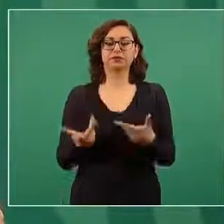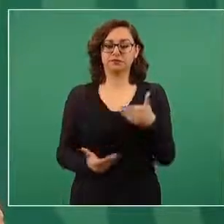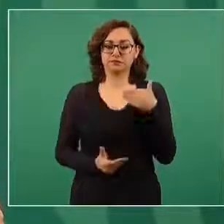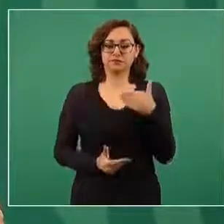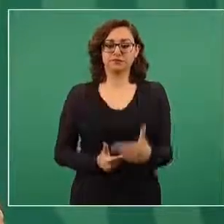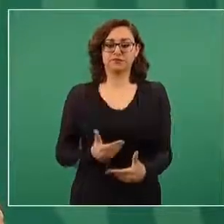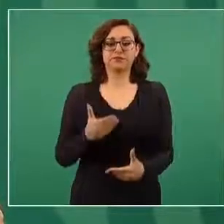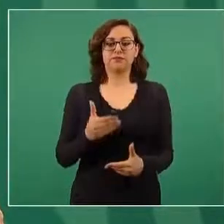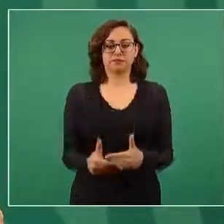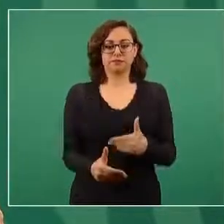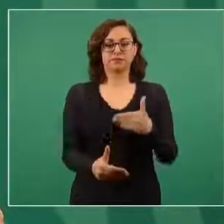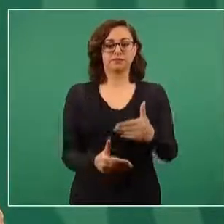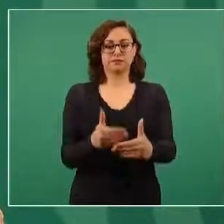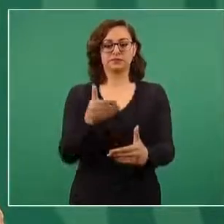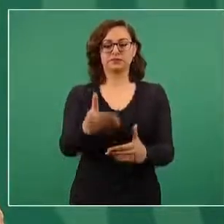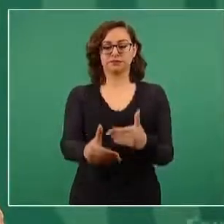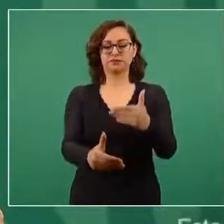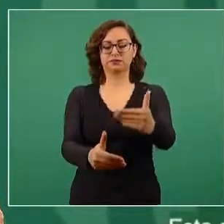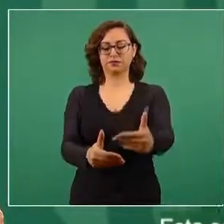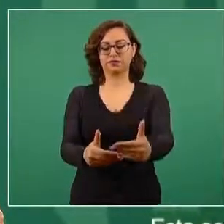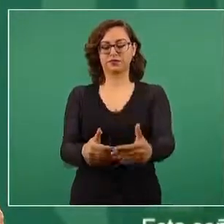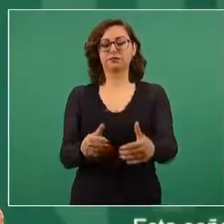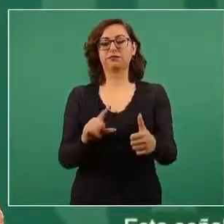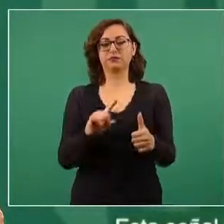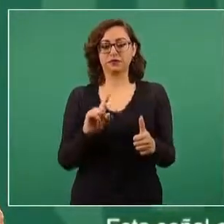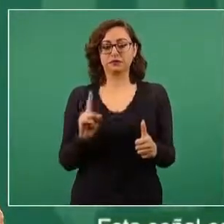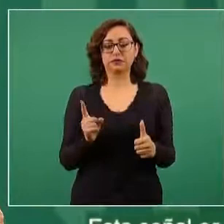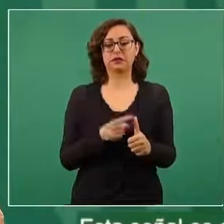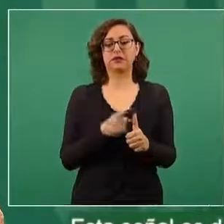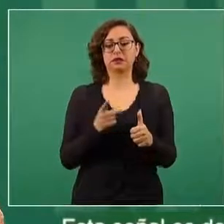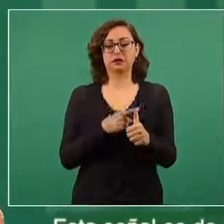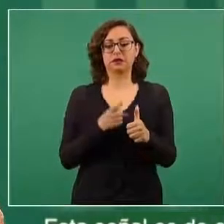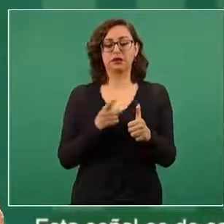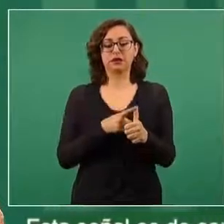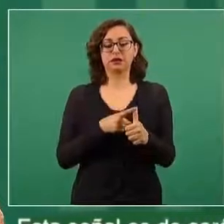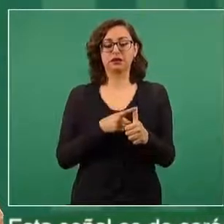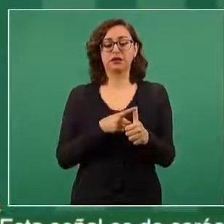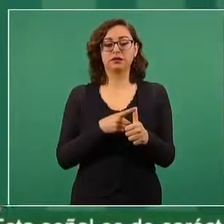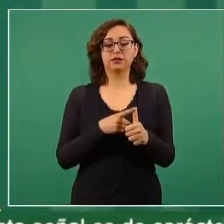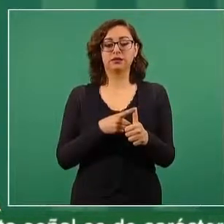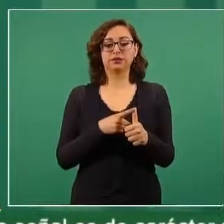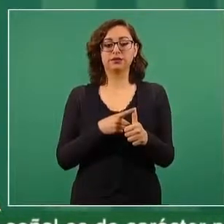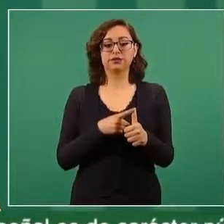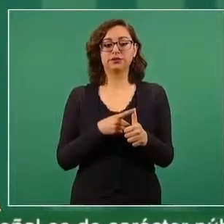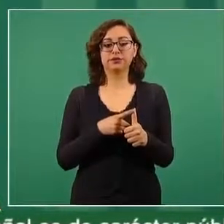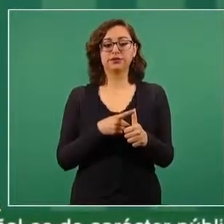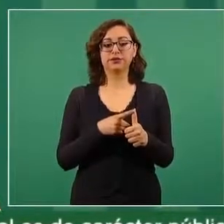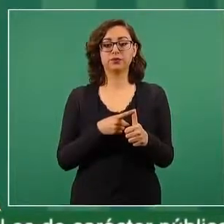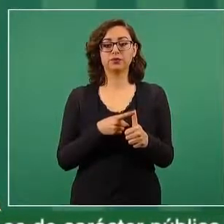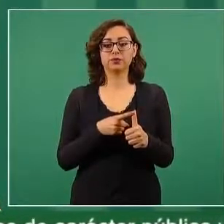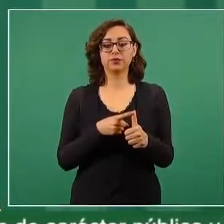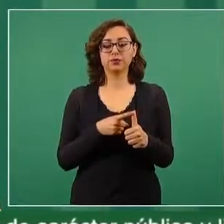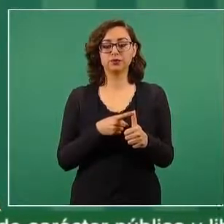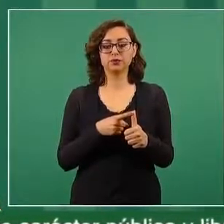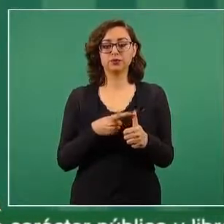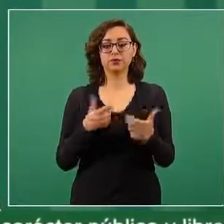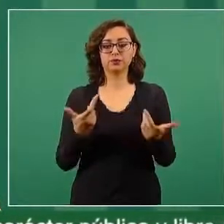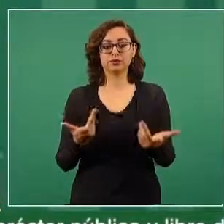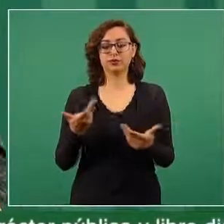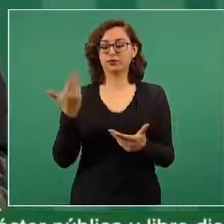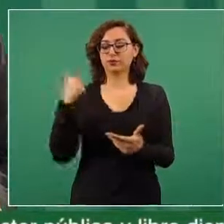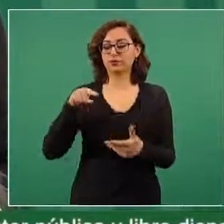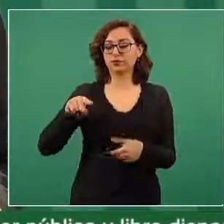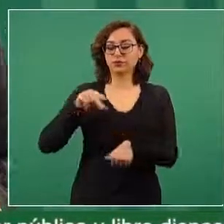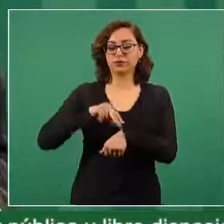avanzando. Primero, como aquí se dio a conocer, tanto por el doctor